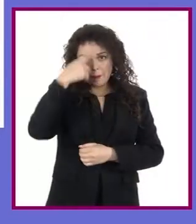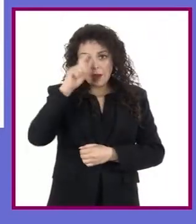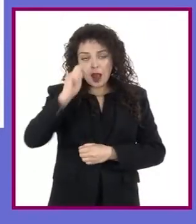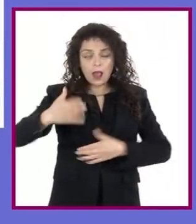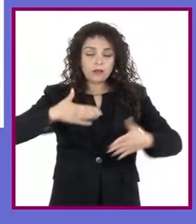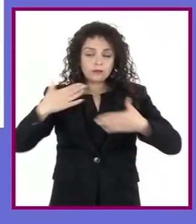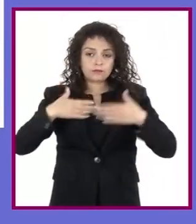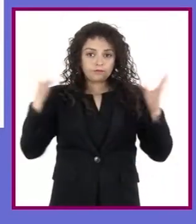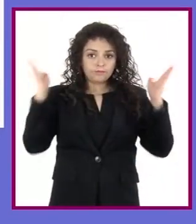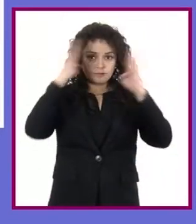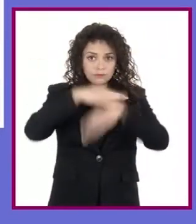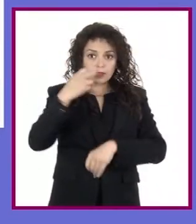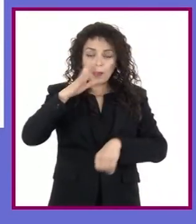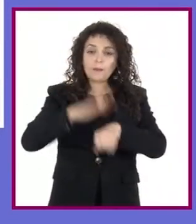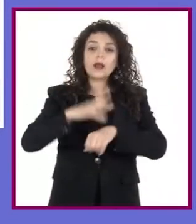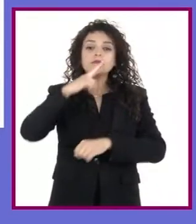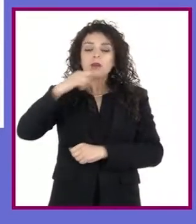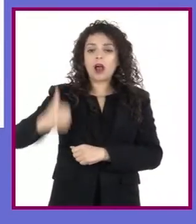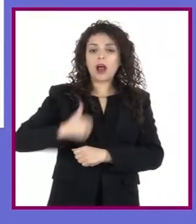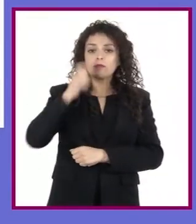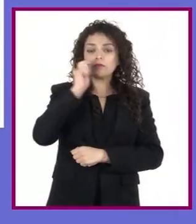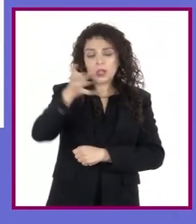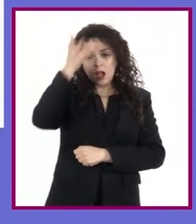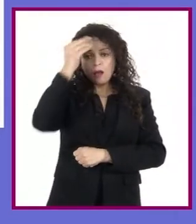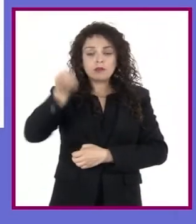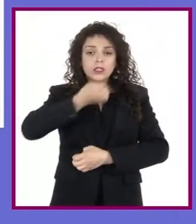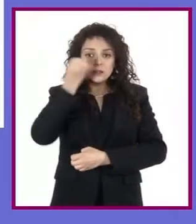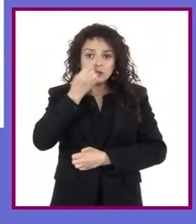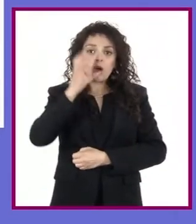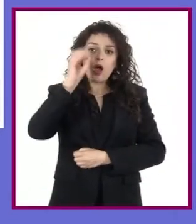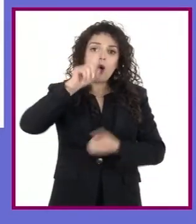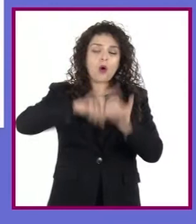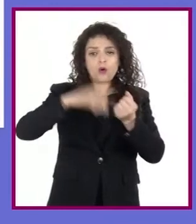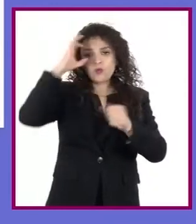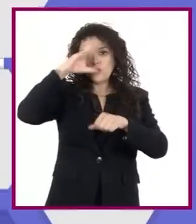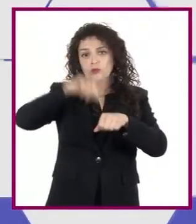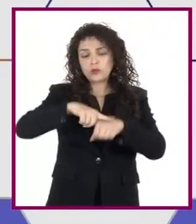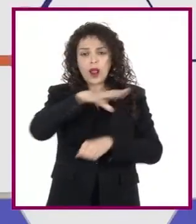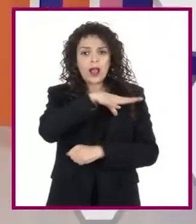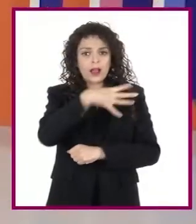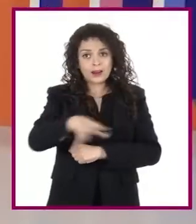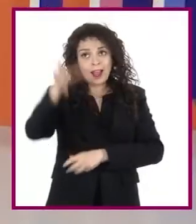el mejor aprovechamiento escolar y el aumento de la cultura general.